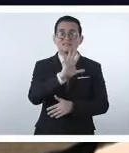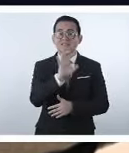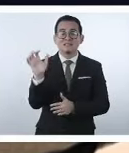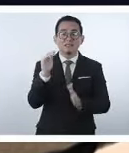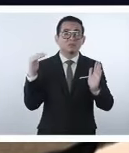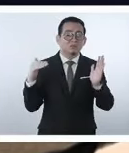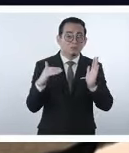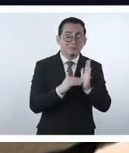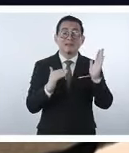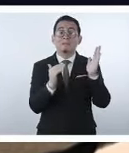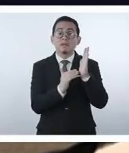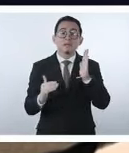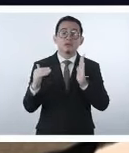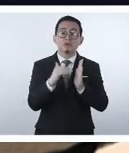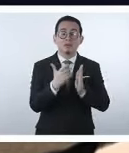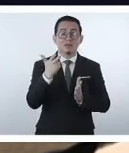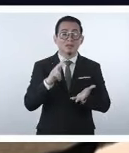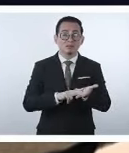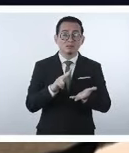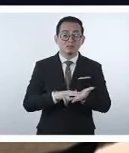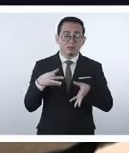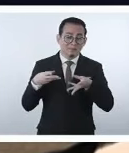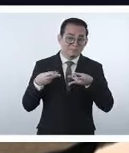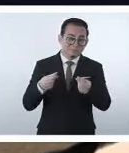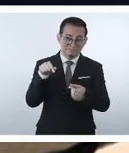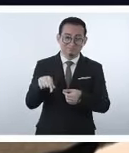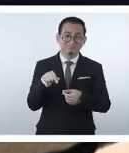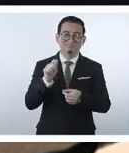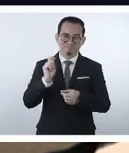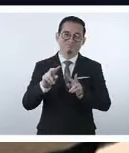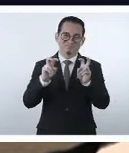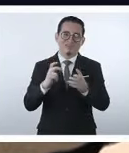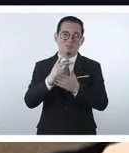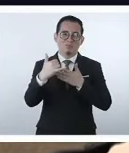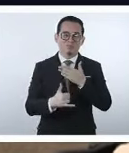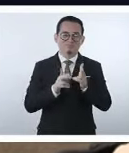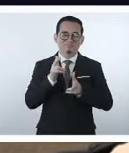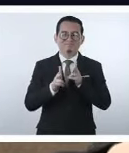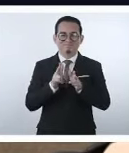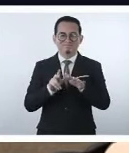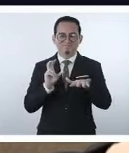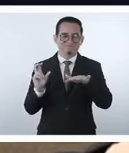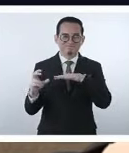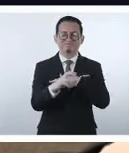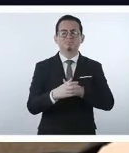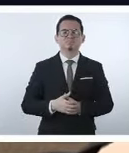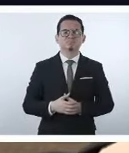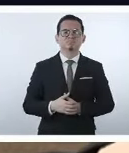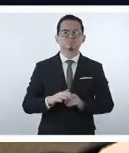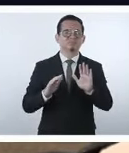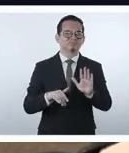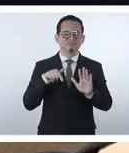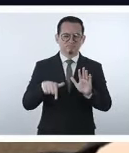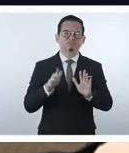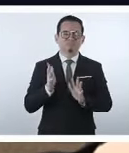mil millones de pesos gastados. Entonces, lo primero que tenemos que hacer es un estudio de cuál es el